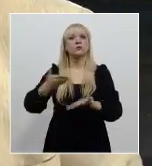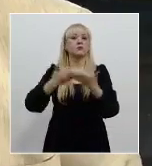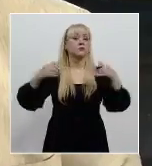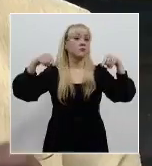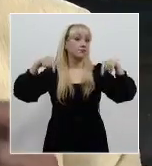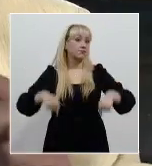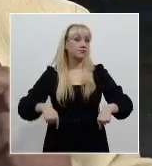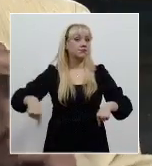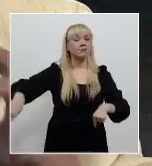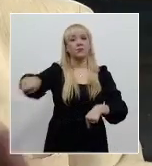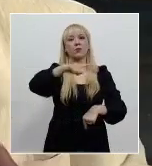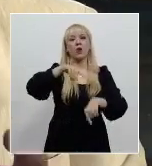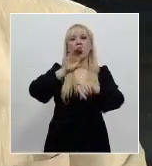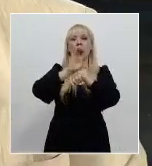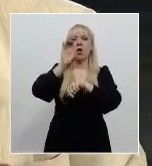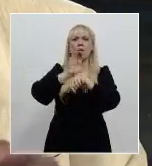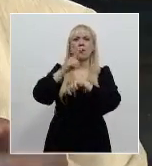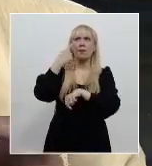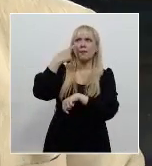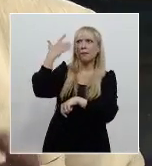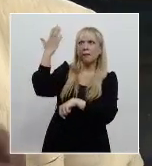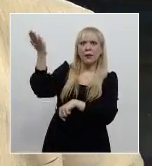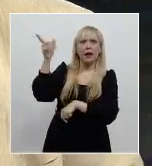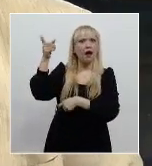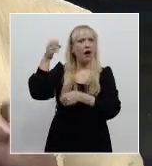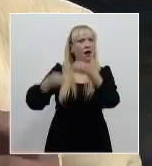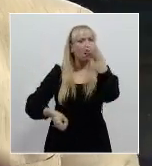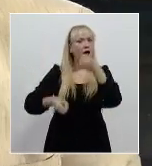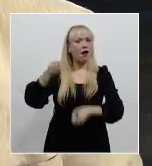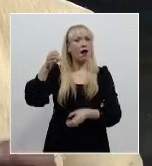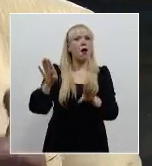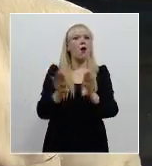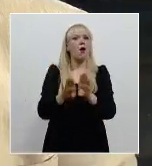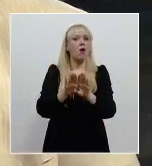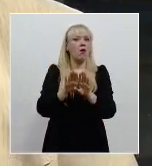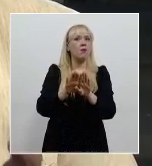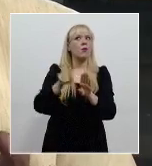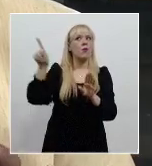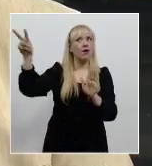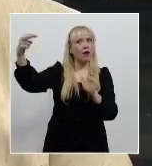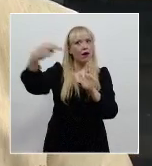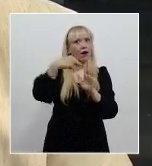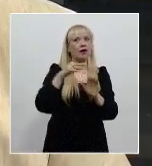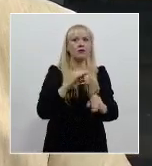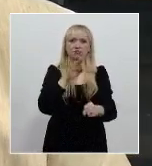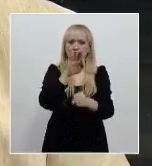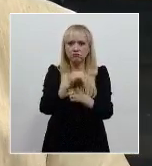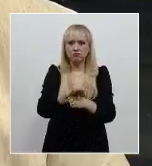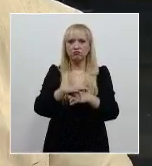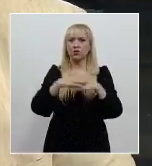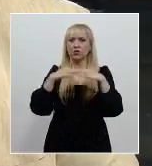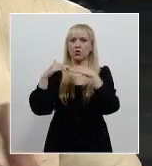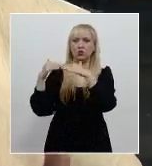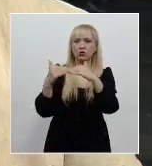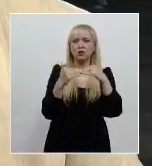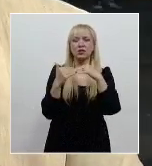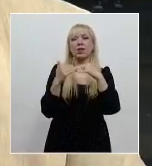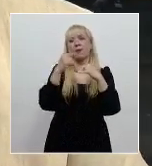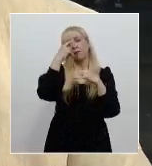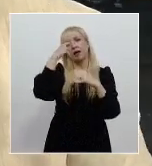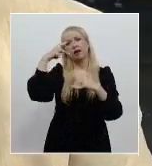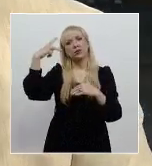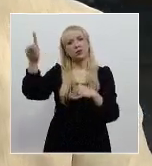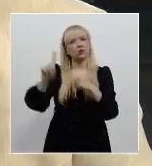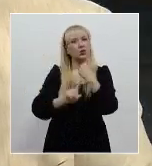la mirada de los colombianos el papel que tuvo el Poder Judicial en la defensa de la República y la democracia en Colombia en